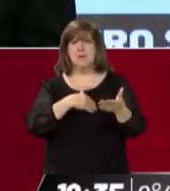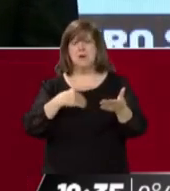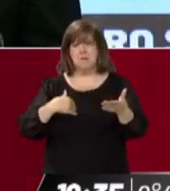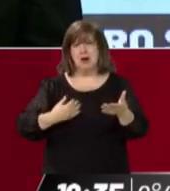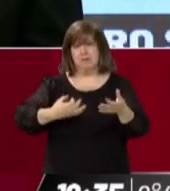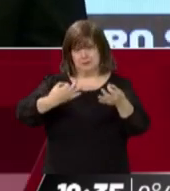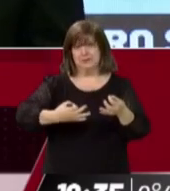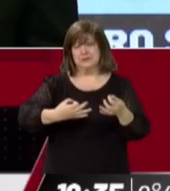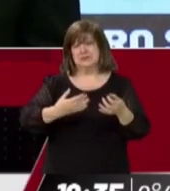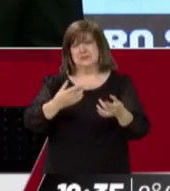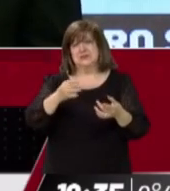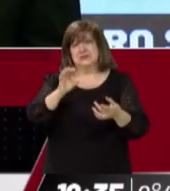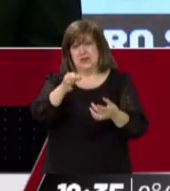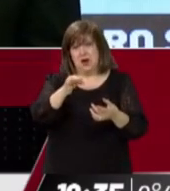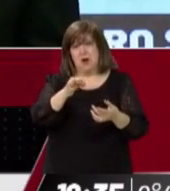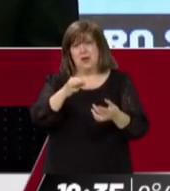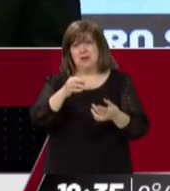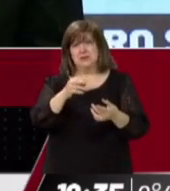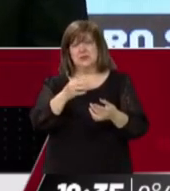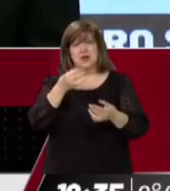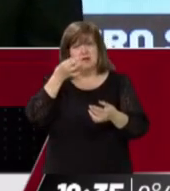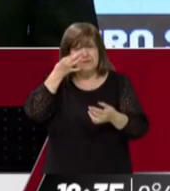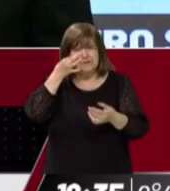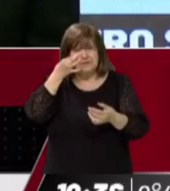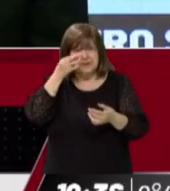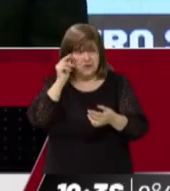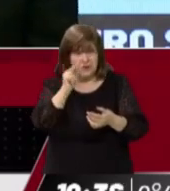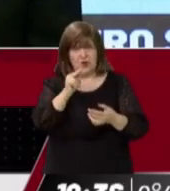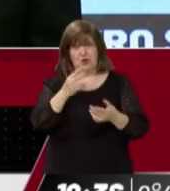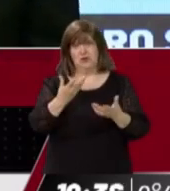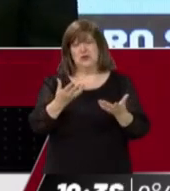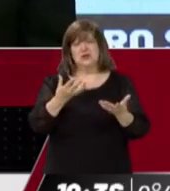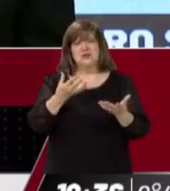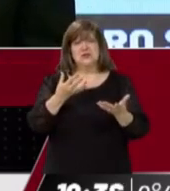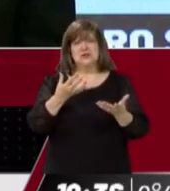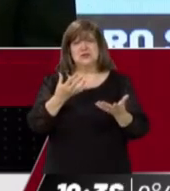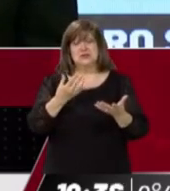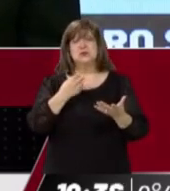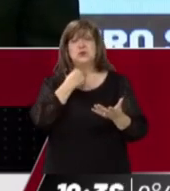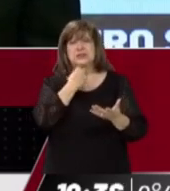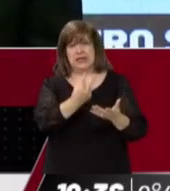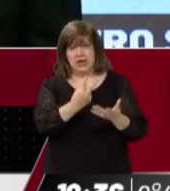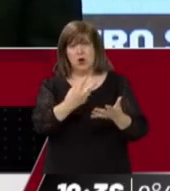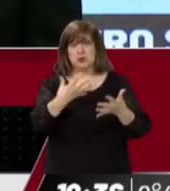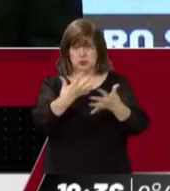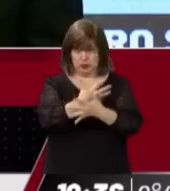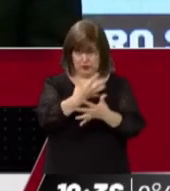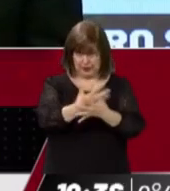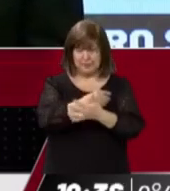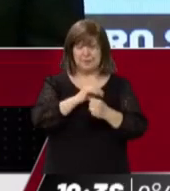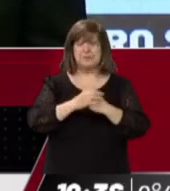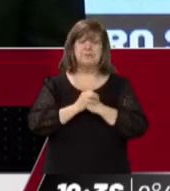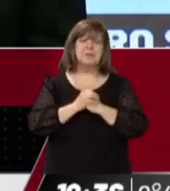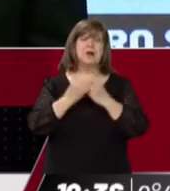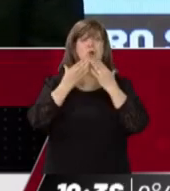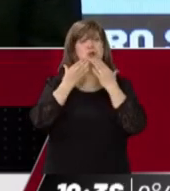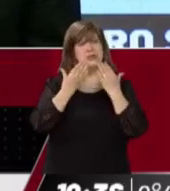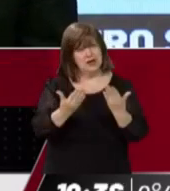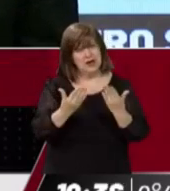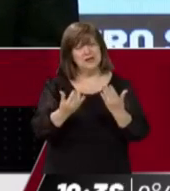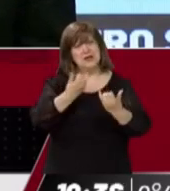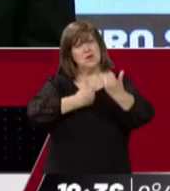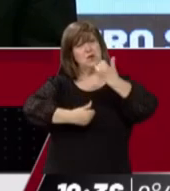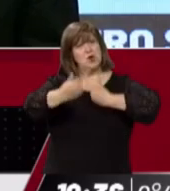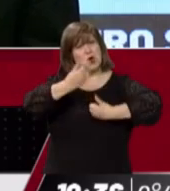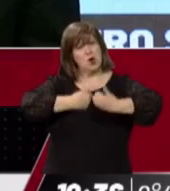de la madre de una de las víctimas o de Mejor dicho de dos de los denunciantes tiene otra fuerza y tiene otro impacto Así que muy agradecidos